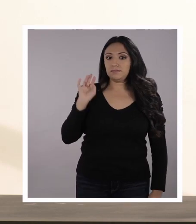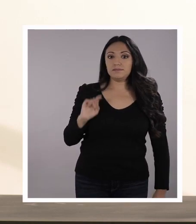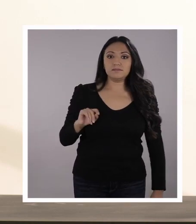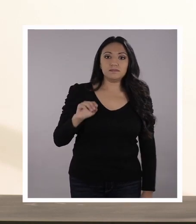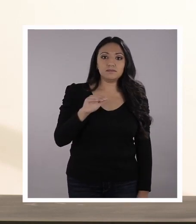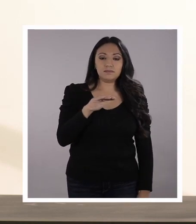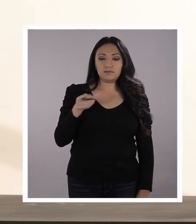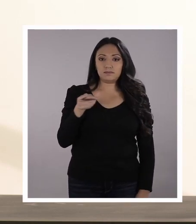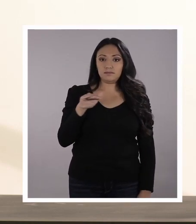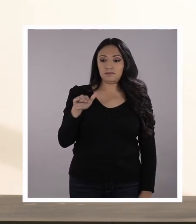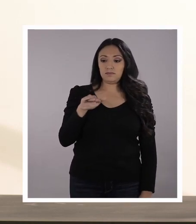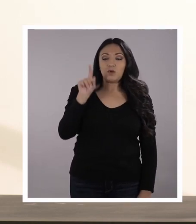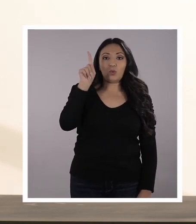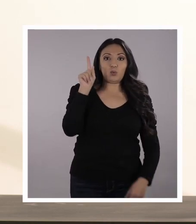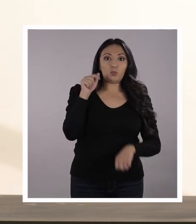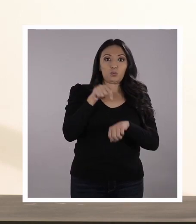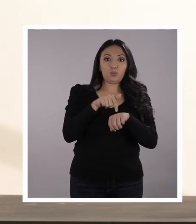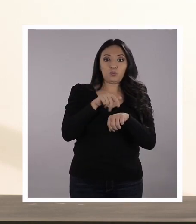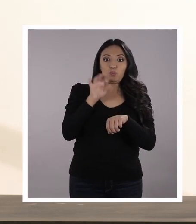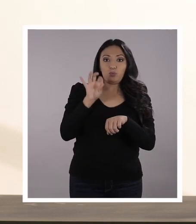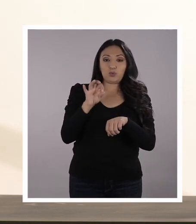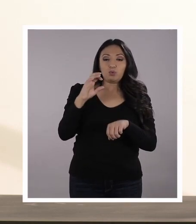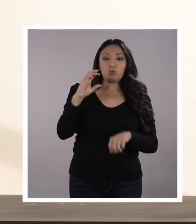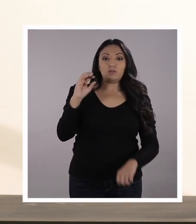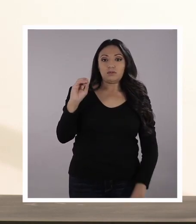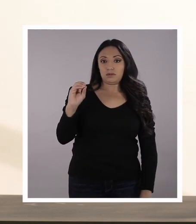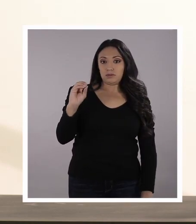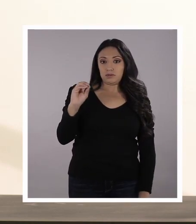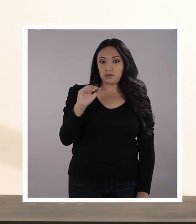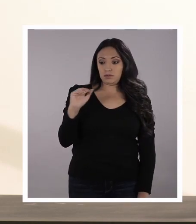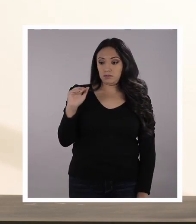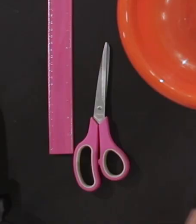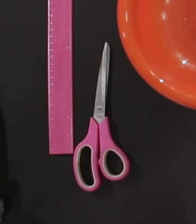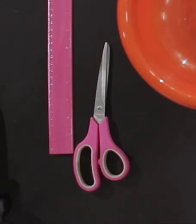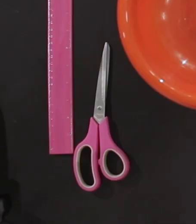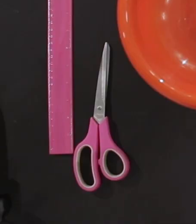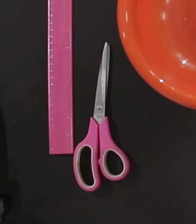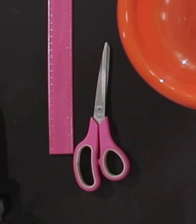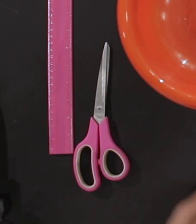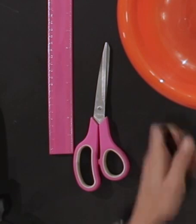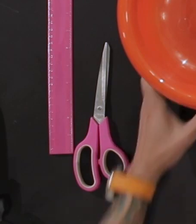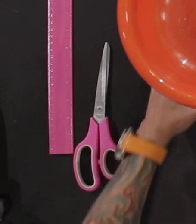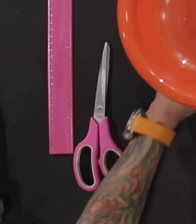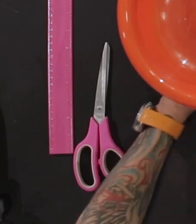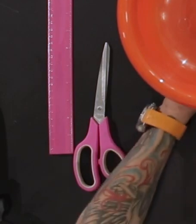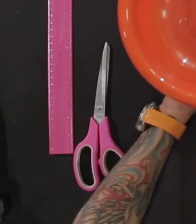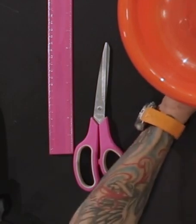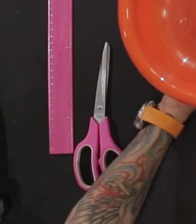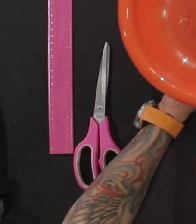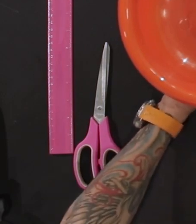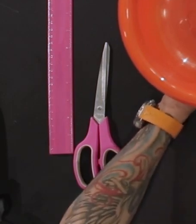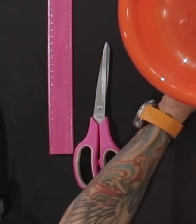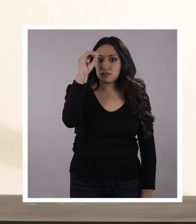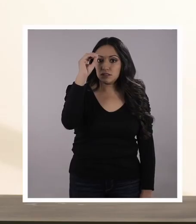Y este vendría a ser el punto cero. Exactamente. Puedes poner cero, por favor.